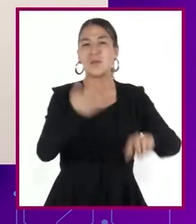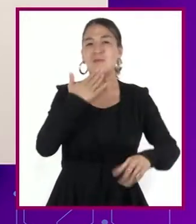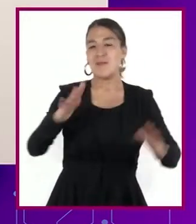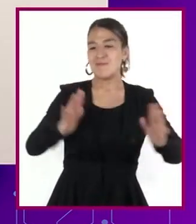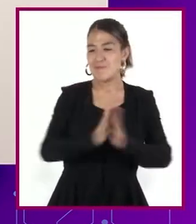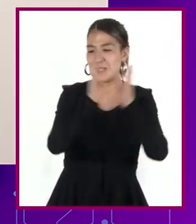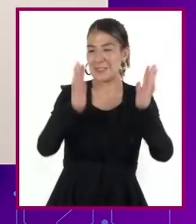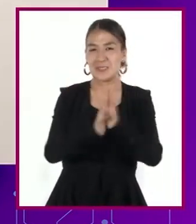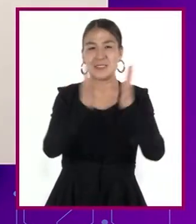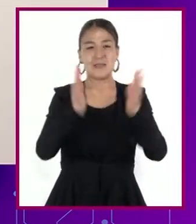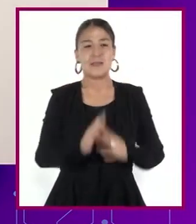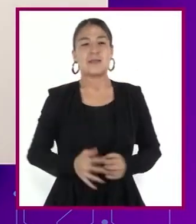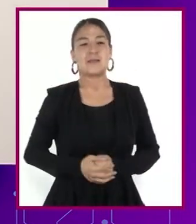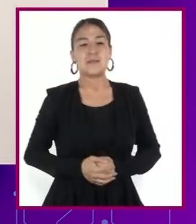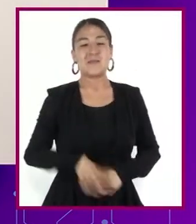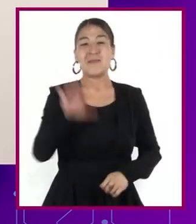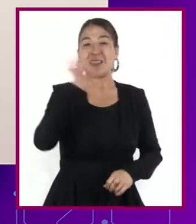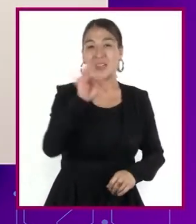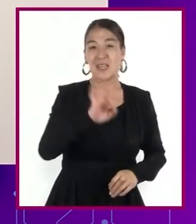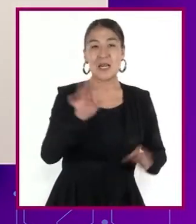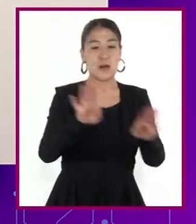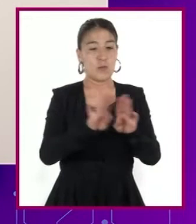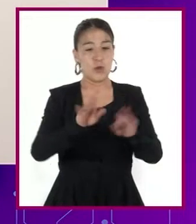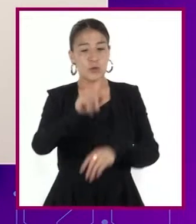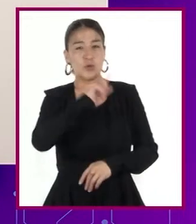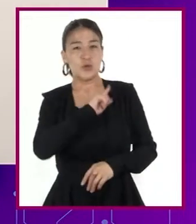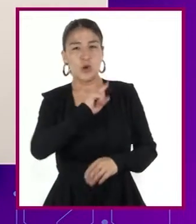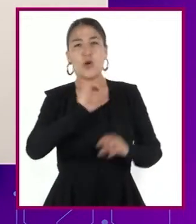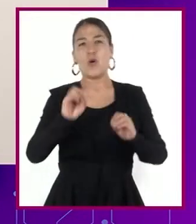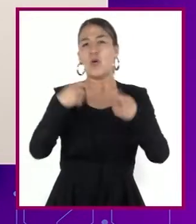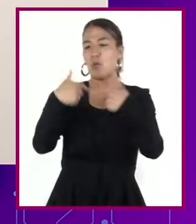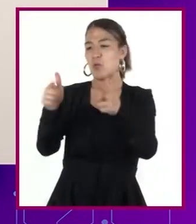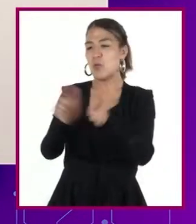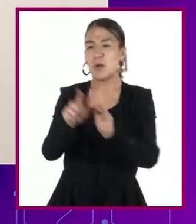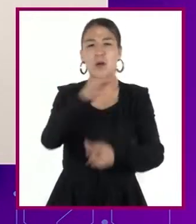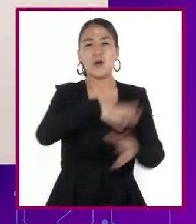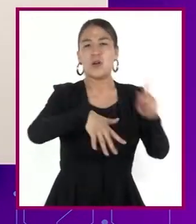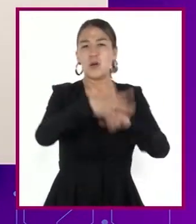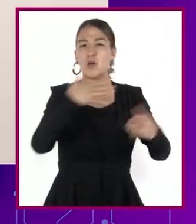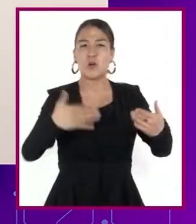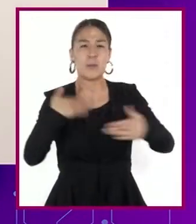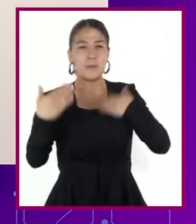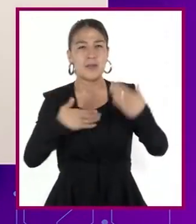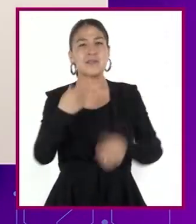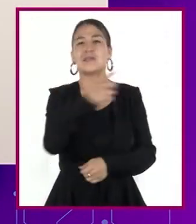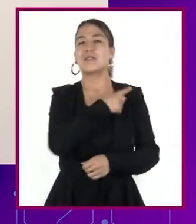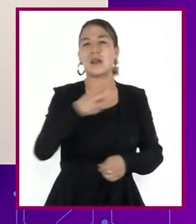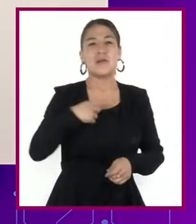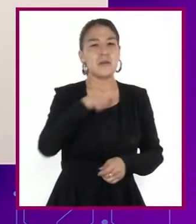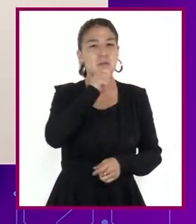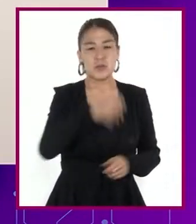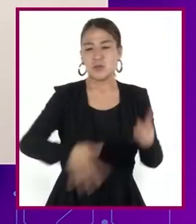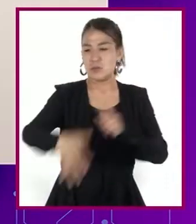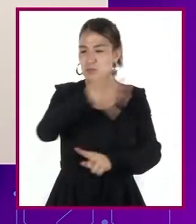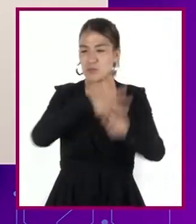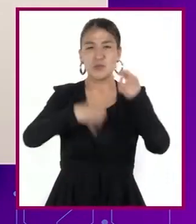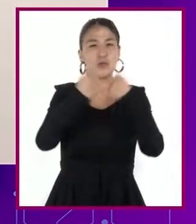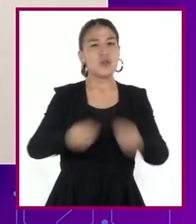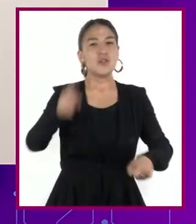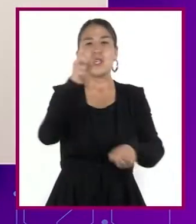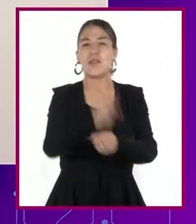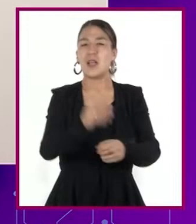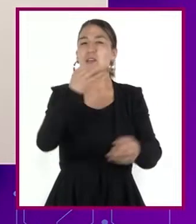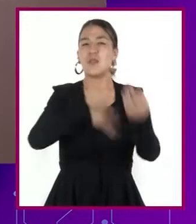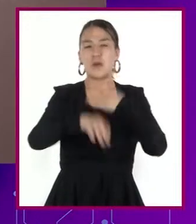participativo. Y si se hace de forma individual y en nuestros grupos de convivencia, debe poder hacerse entre la sociedad en general y entre